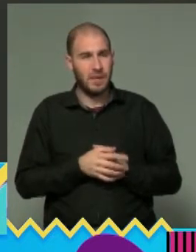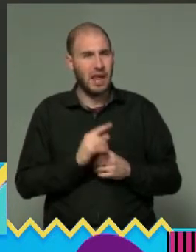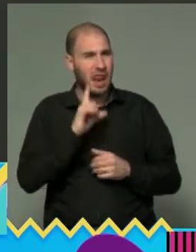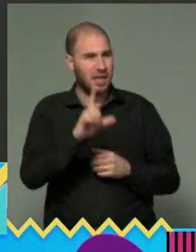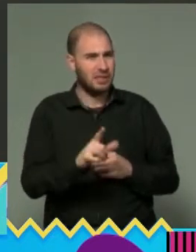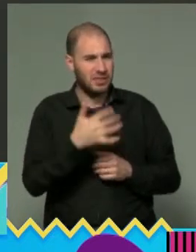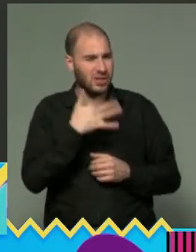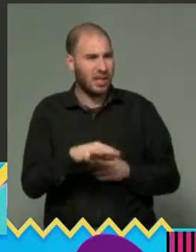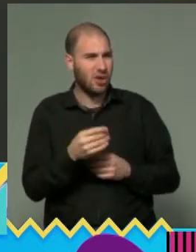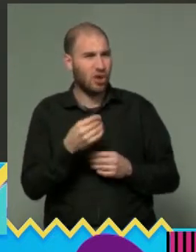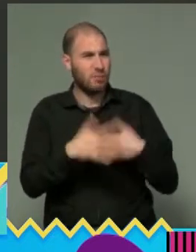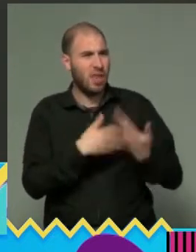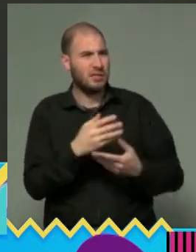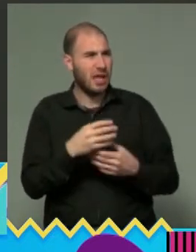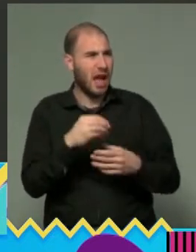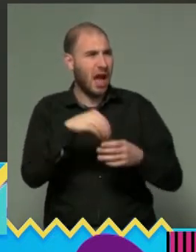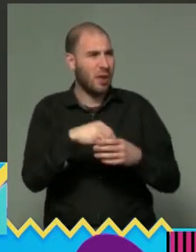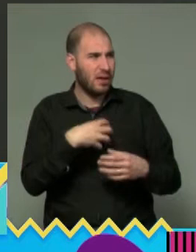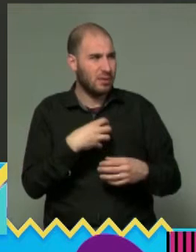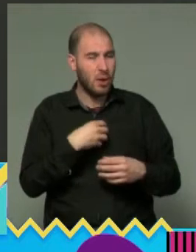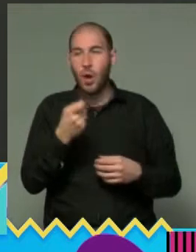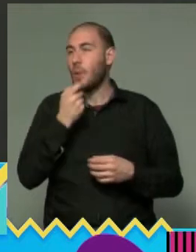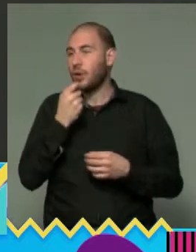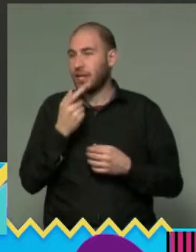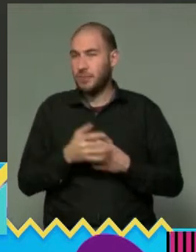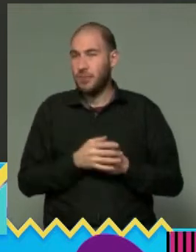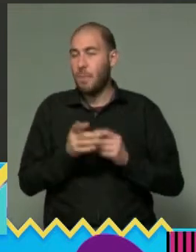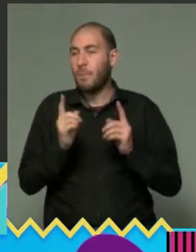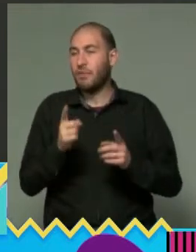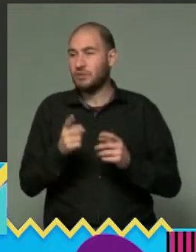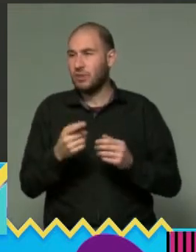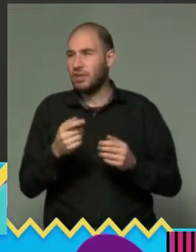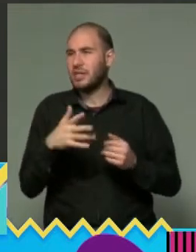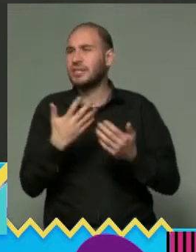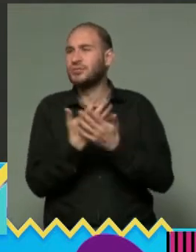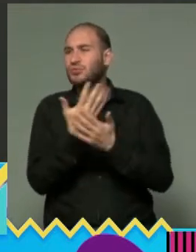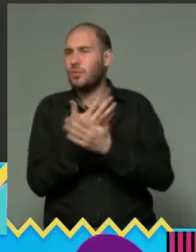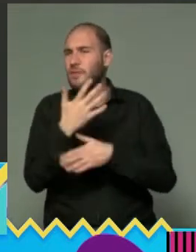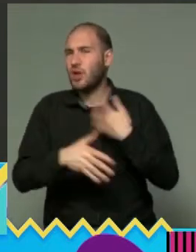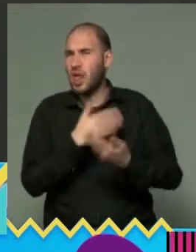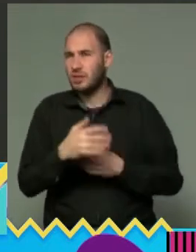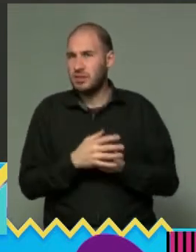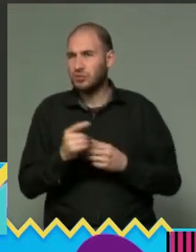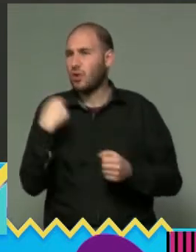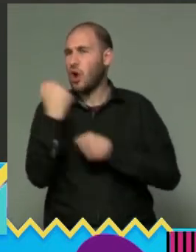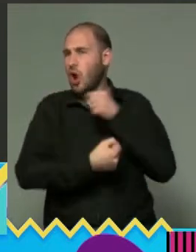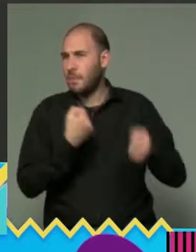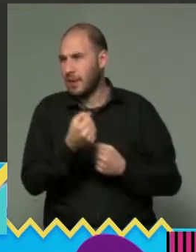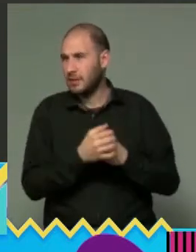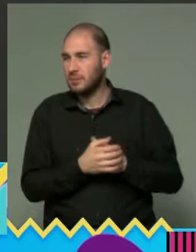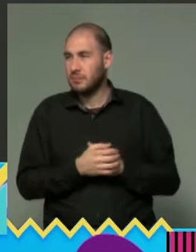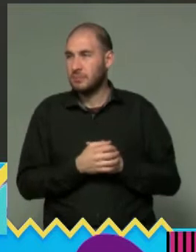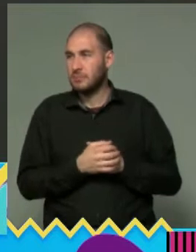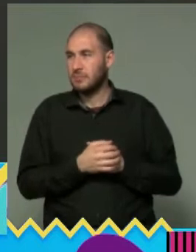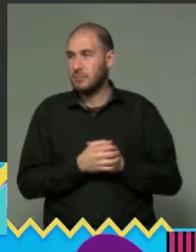Licencia, a ver, no entiendo cómo la violencia que se produce dentro de las aulas. Digo, en el caso de docentes que han sufrido violencia, que han sido agredidos, si